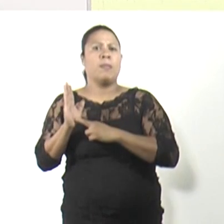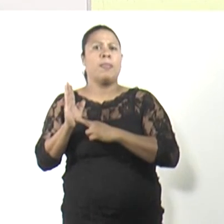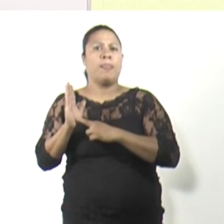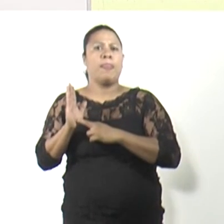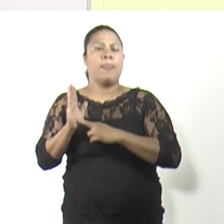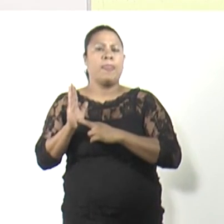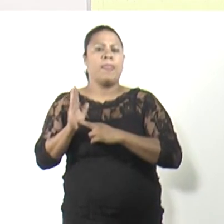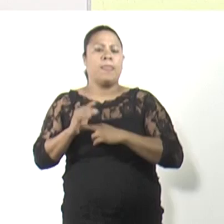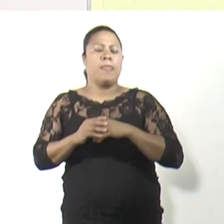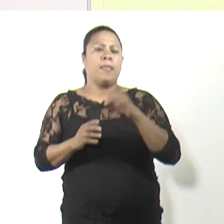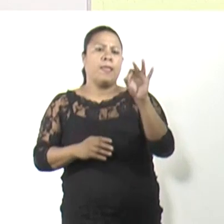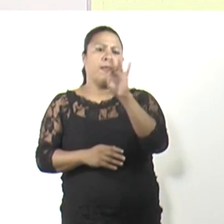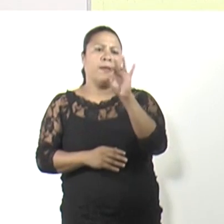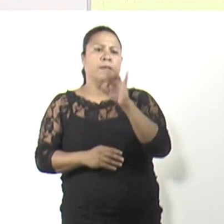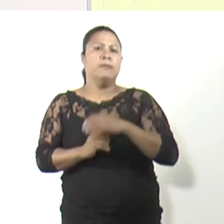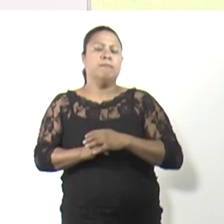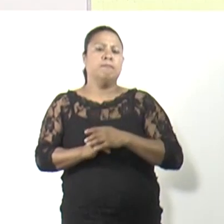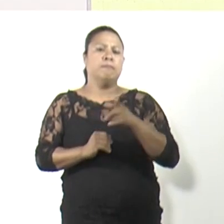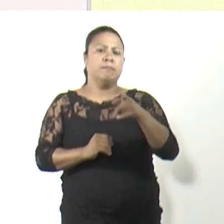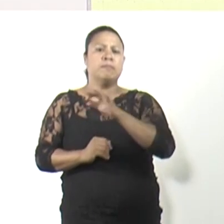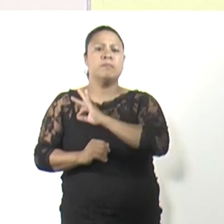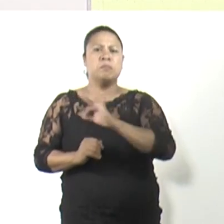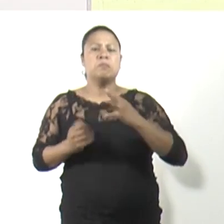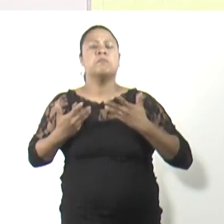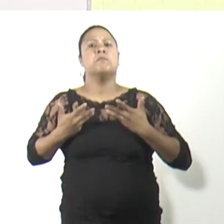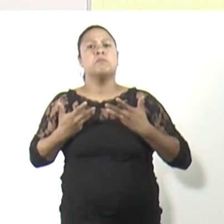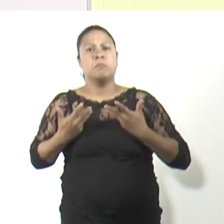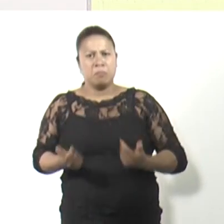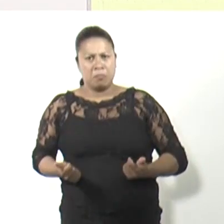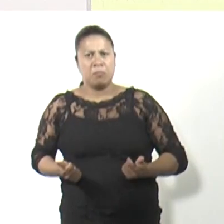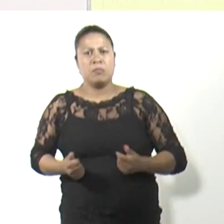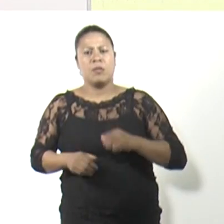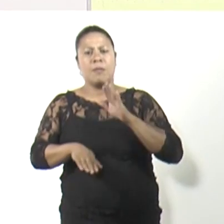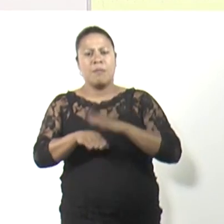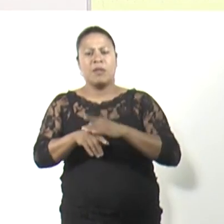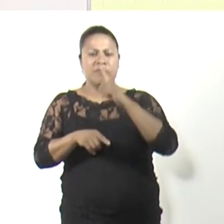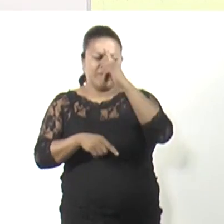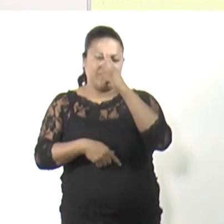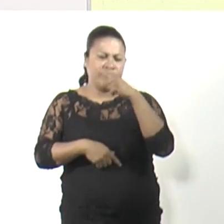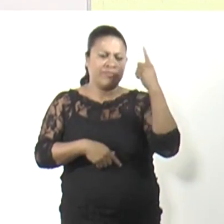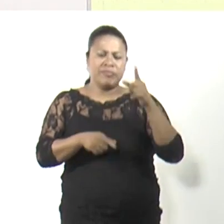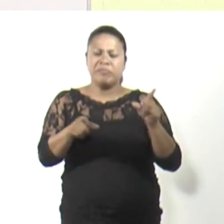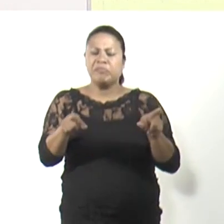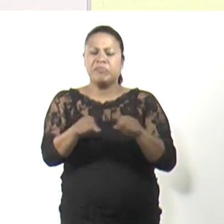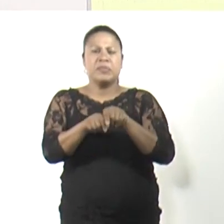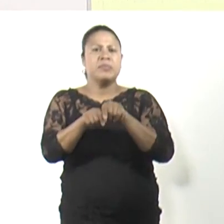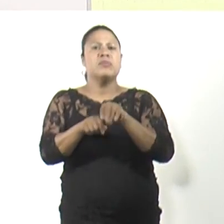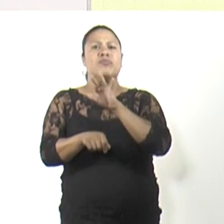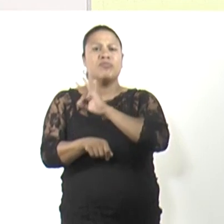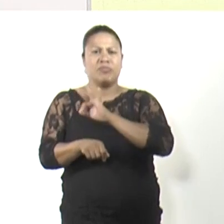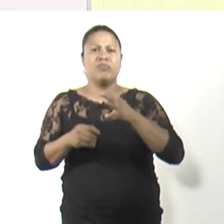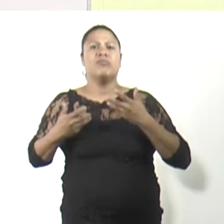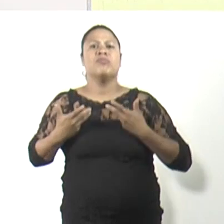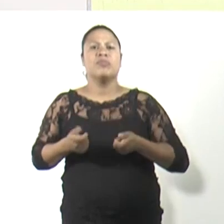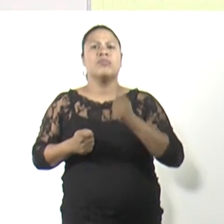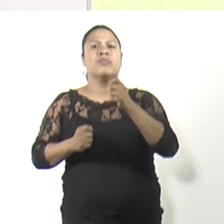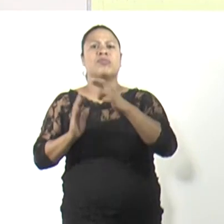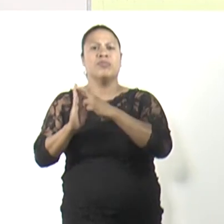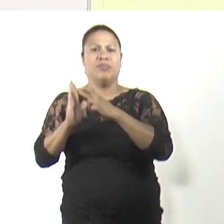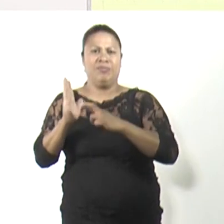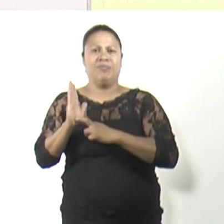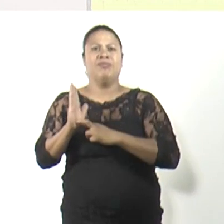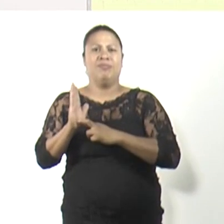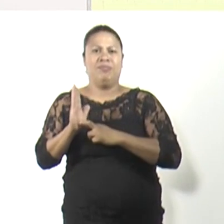conceptos, seguramente nos va a permitir comprender de manera más sencilla, de manera más lúdica, lo que nosotros estamos